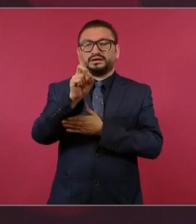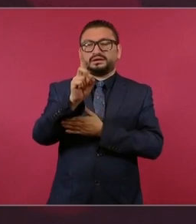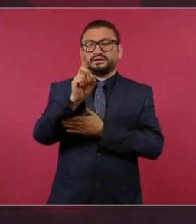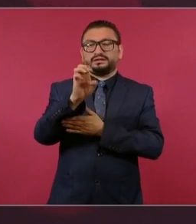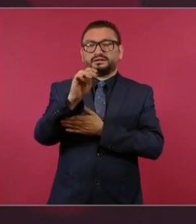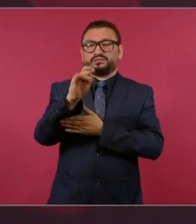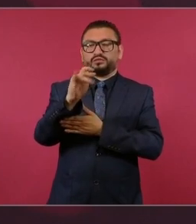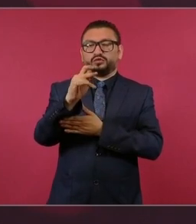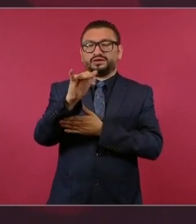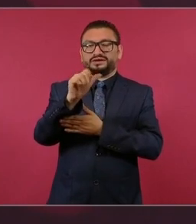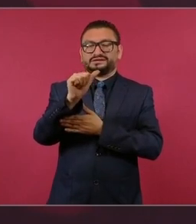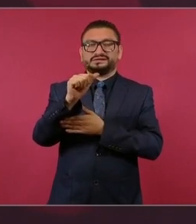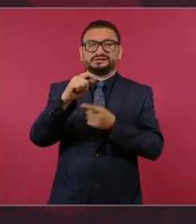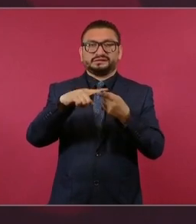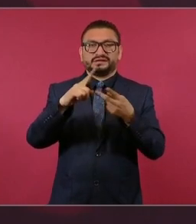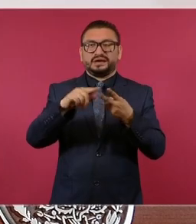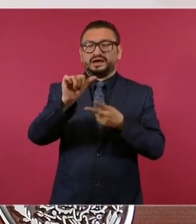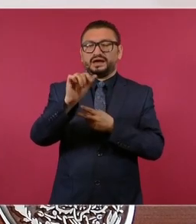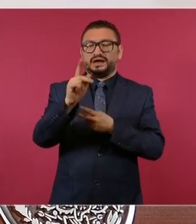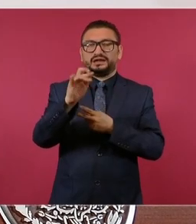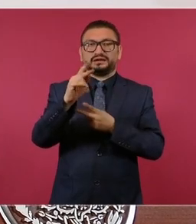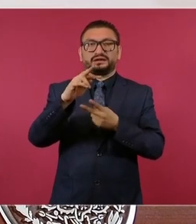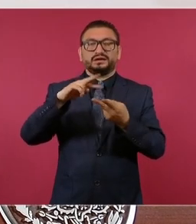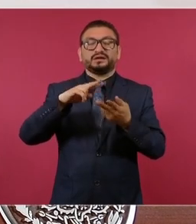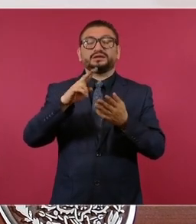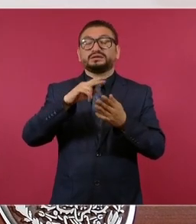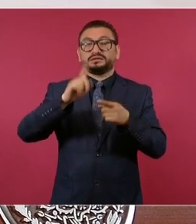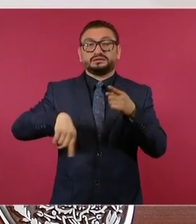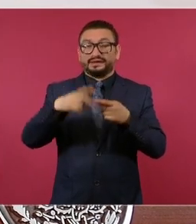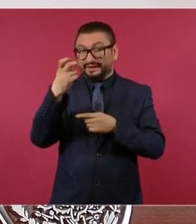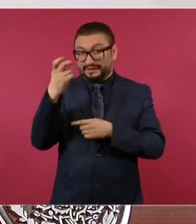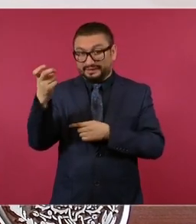Democracia sin adjetivos, es eso,